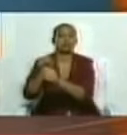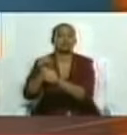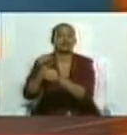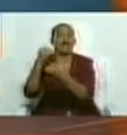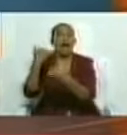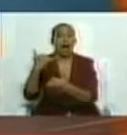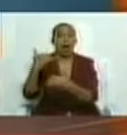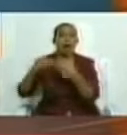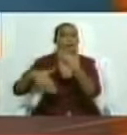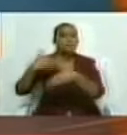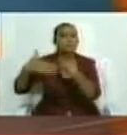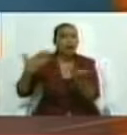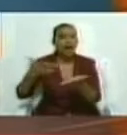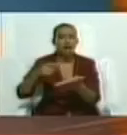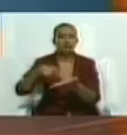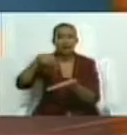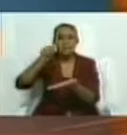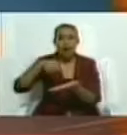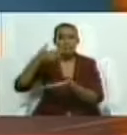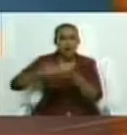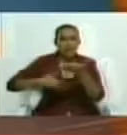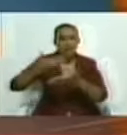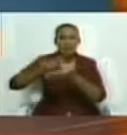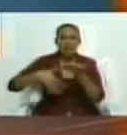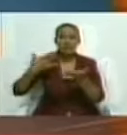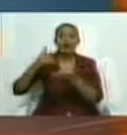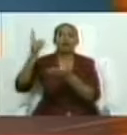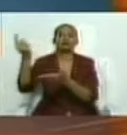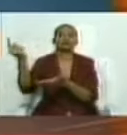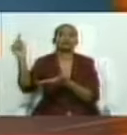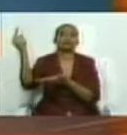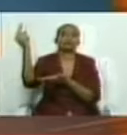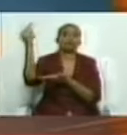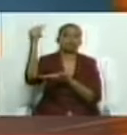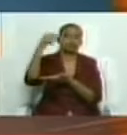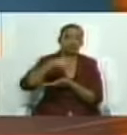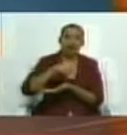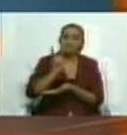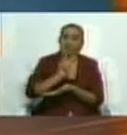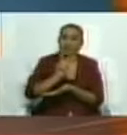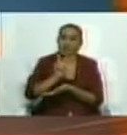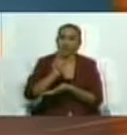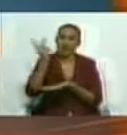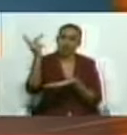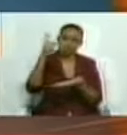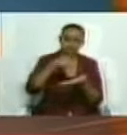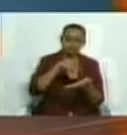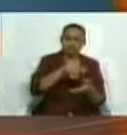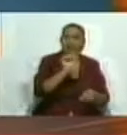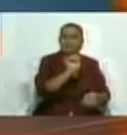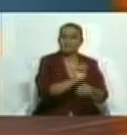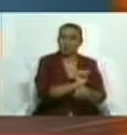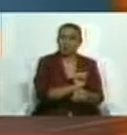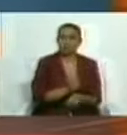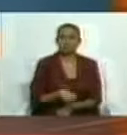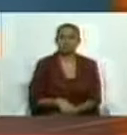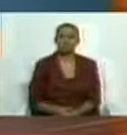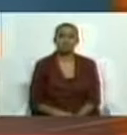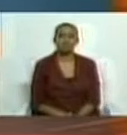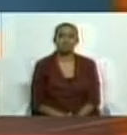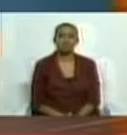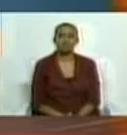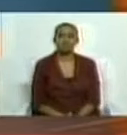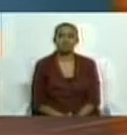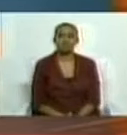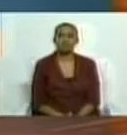extradición Yo quiero destacar que no es solamente la lucha contra esta megabanda que ha iniciado el estado venezolano Yo